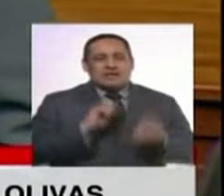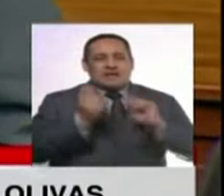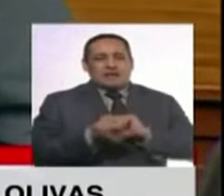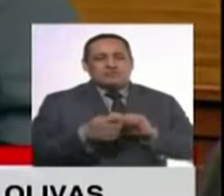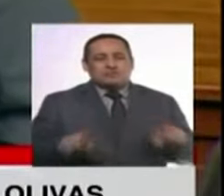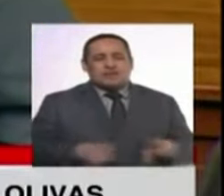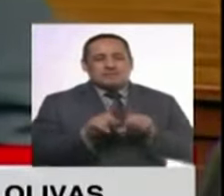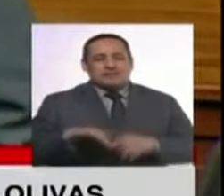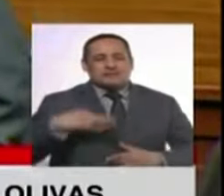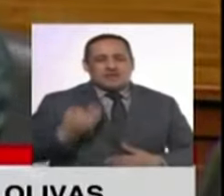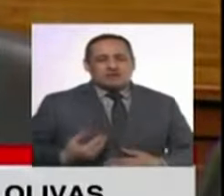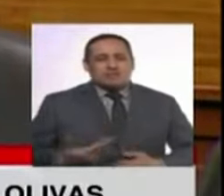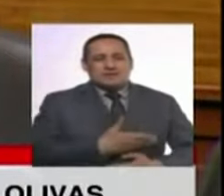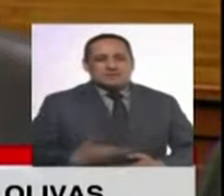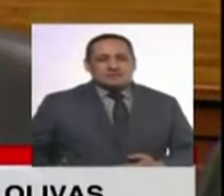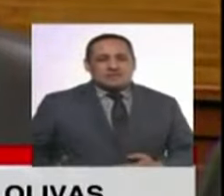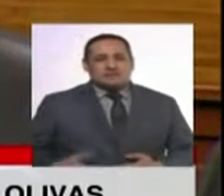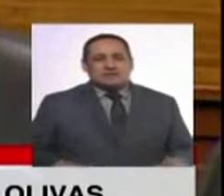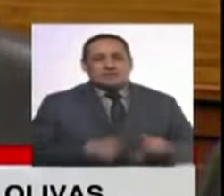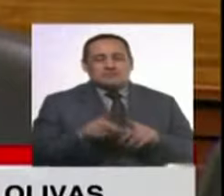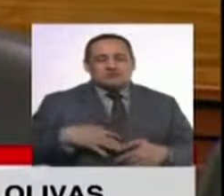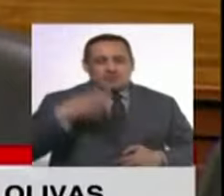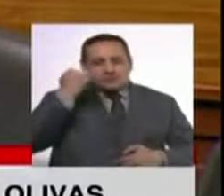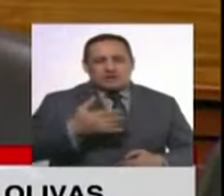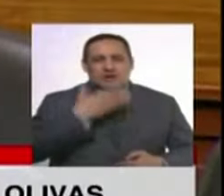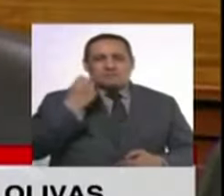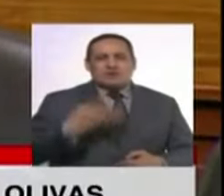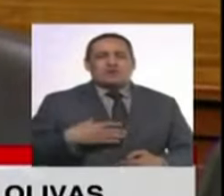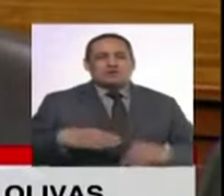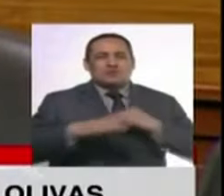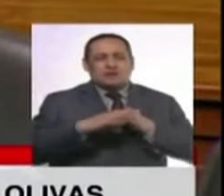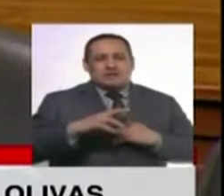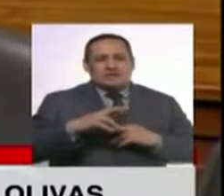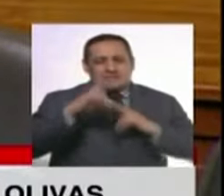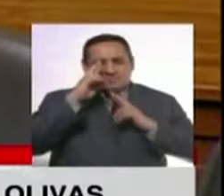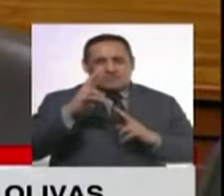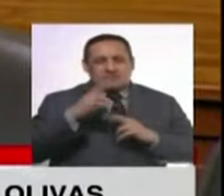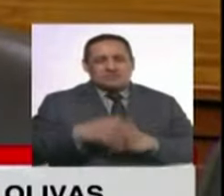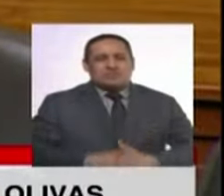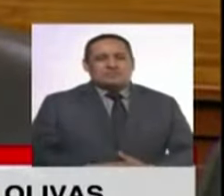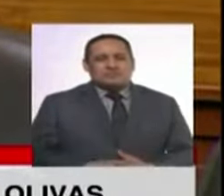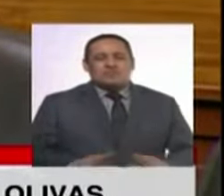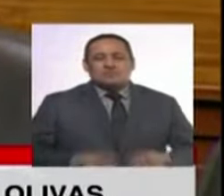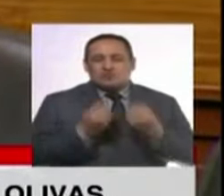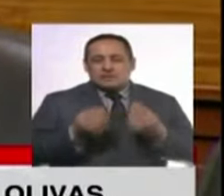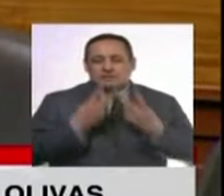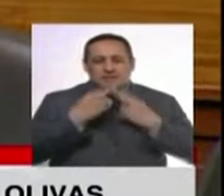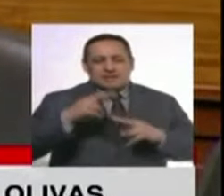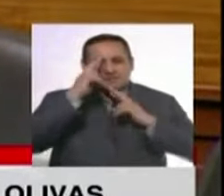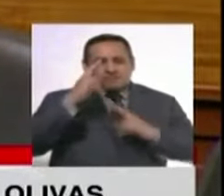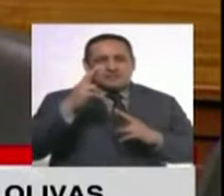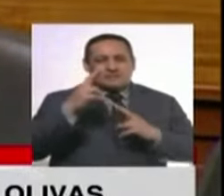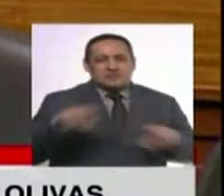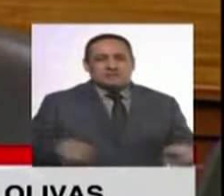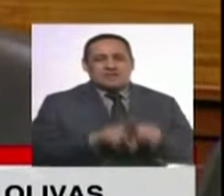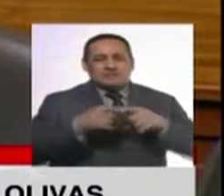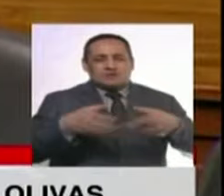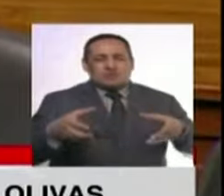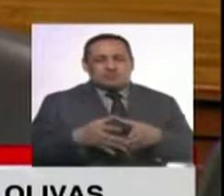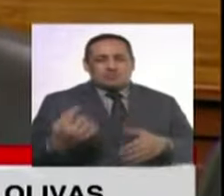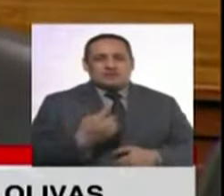el señor presidente Considero que es el mejor demócrata porque respeta la